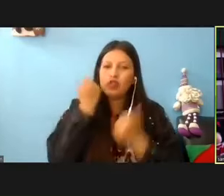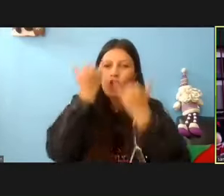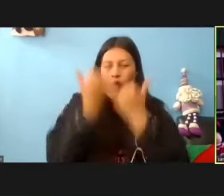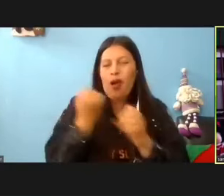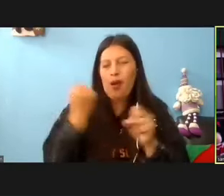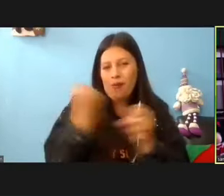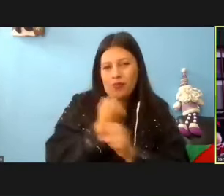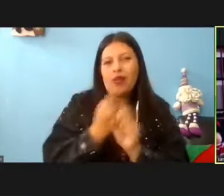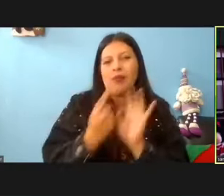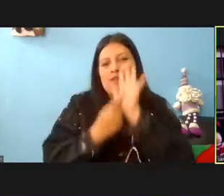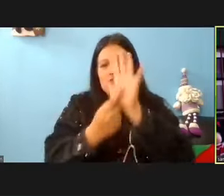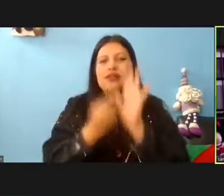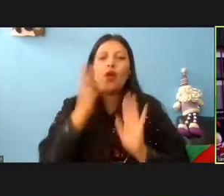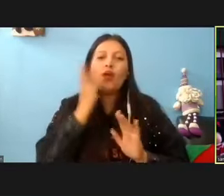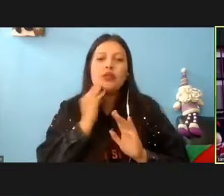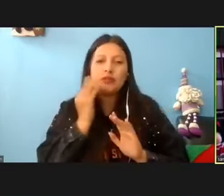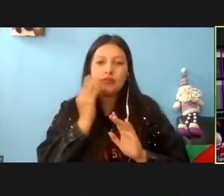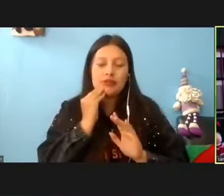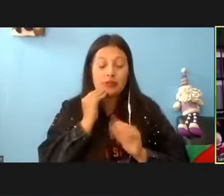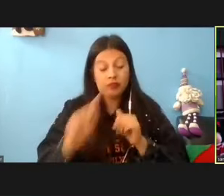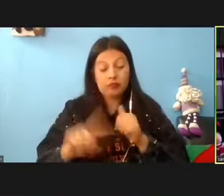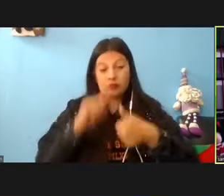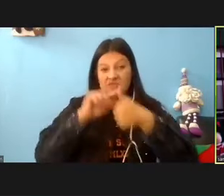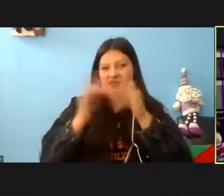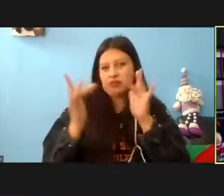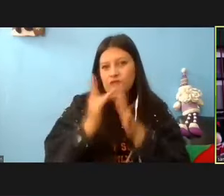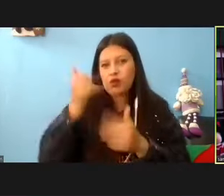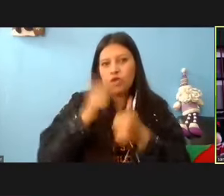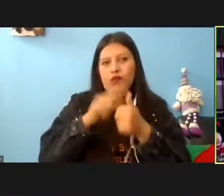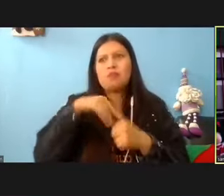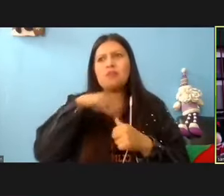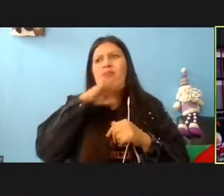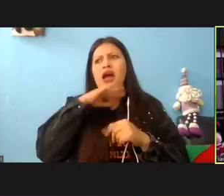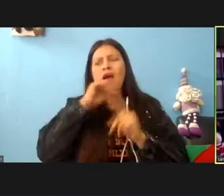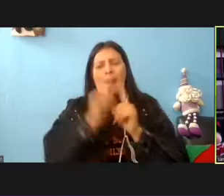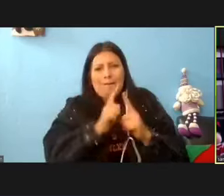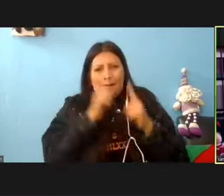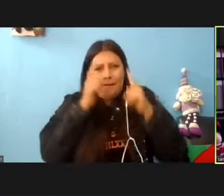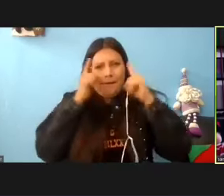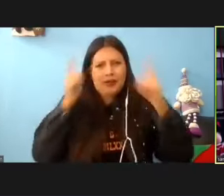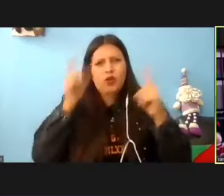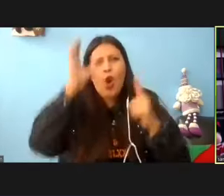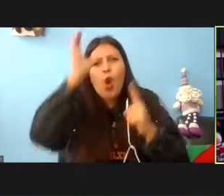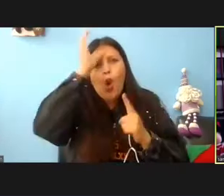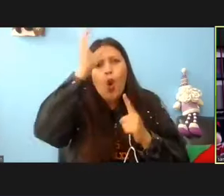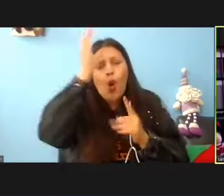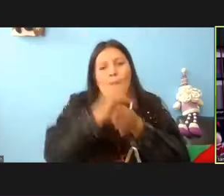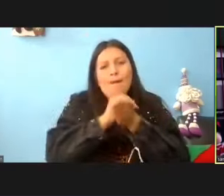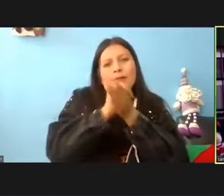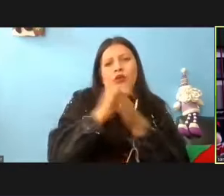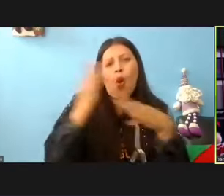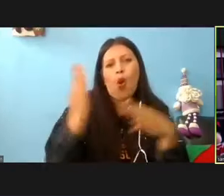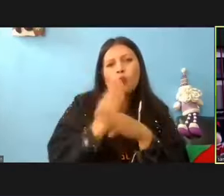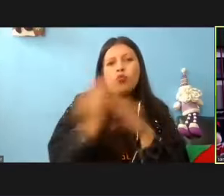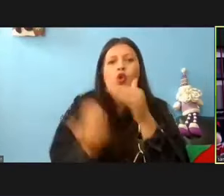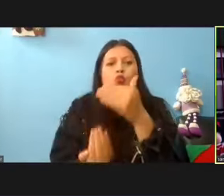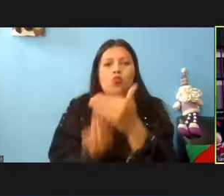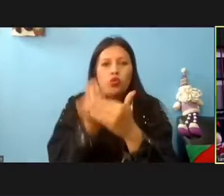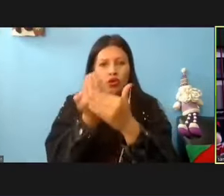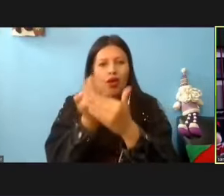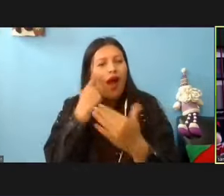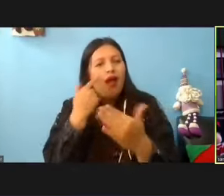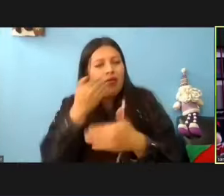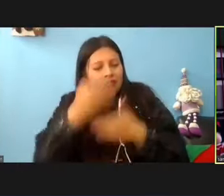presentación de experiencias. El primero tiene que ver con la gran amplitud en conceptos, métodos y problemas nuevos que se